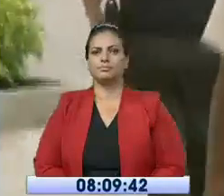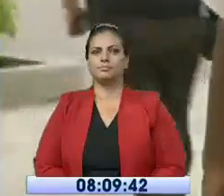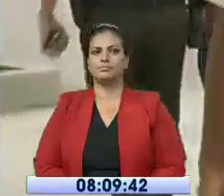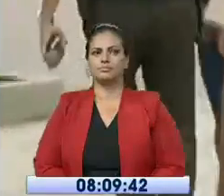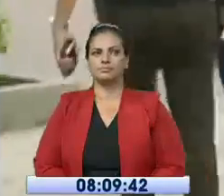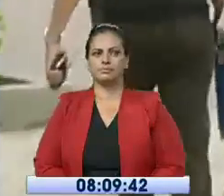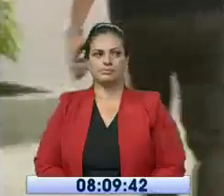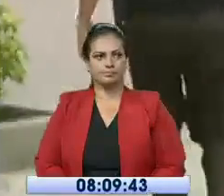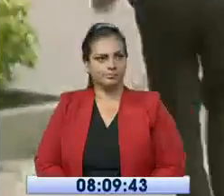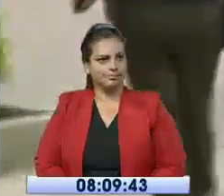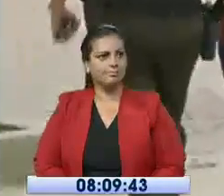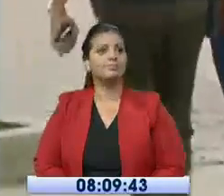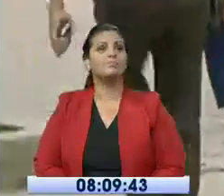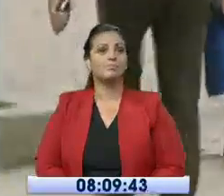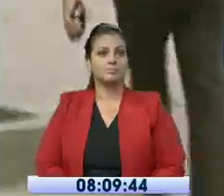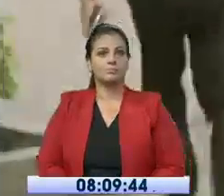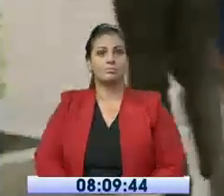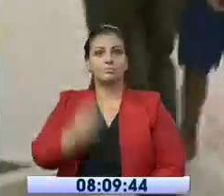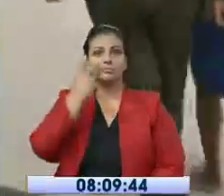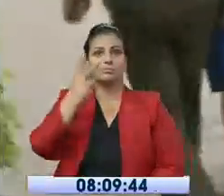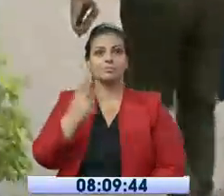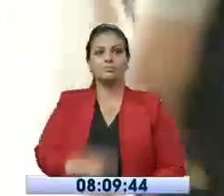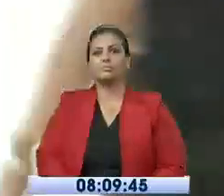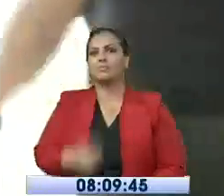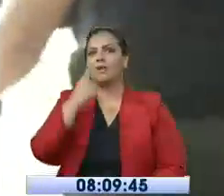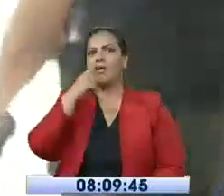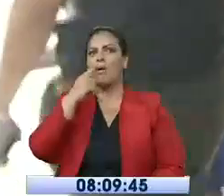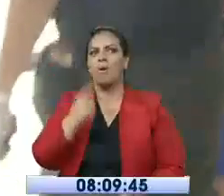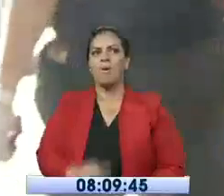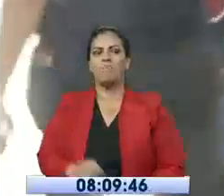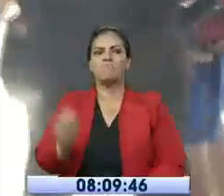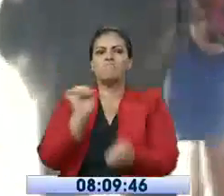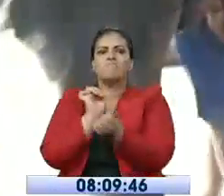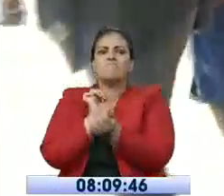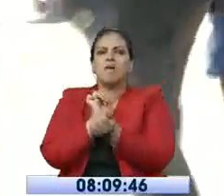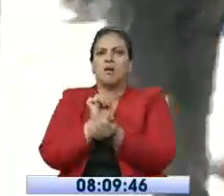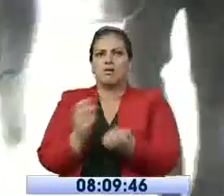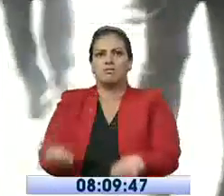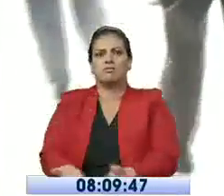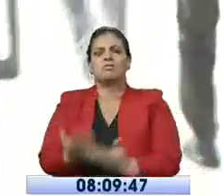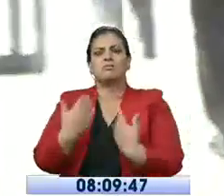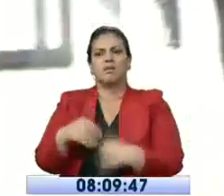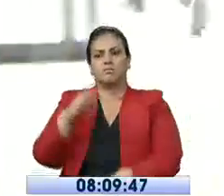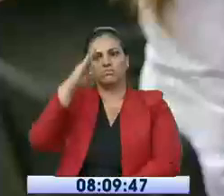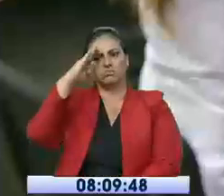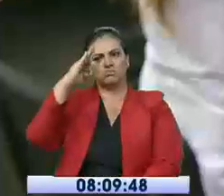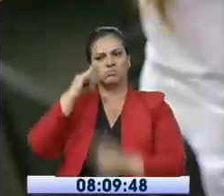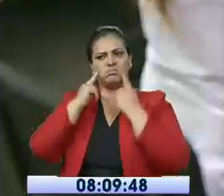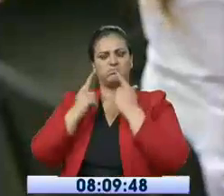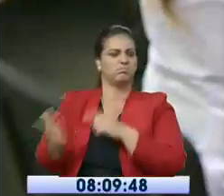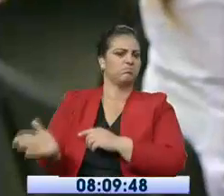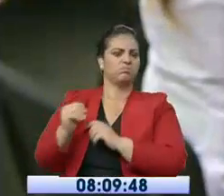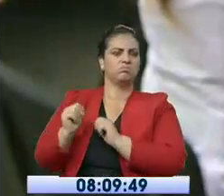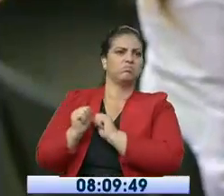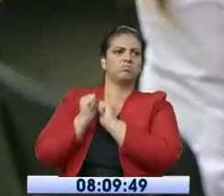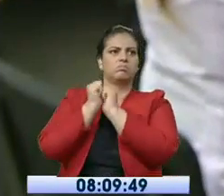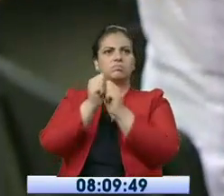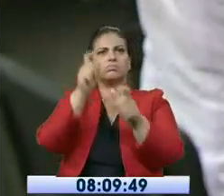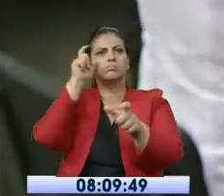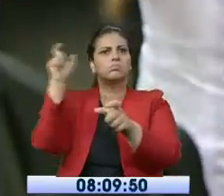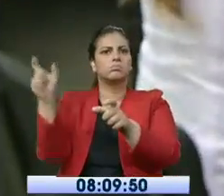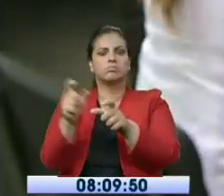Todos juntos, custodiados por la policía, ingresaban hasta la fiscalía para ser investigados, pues fueron denunciados por clientes